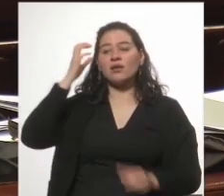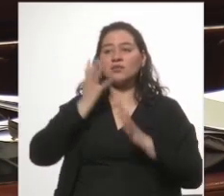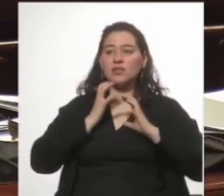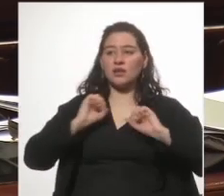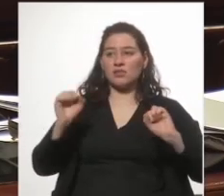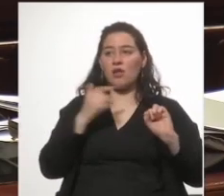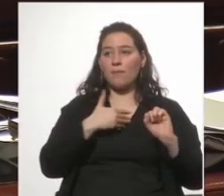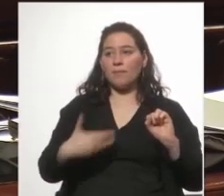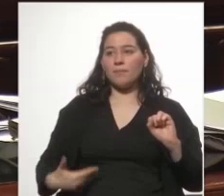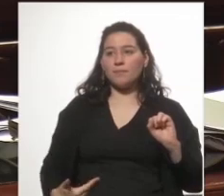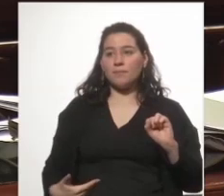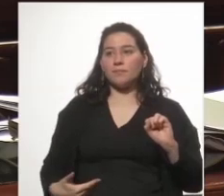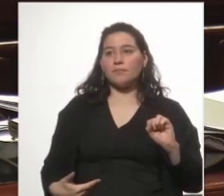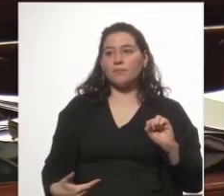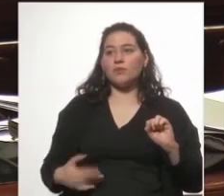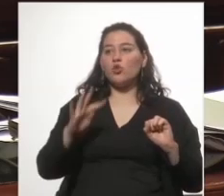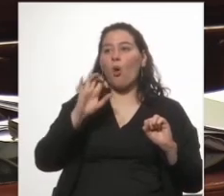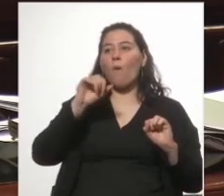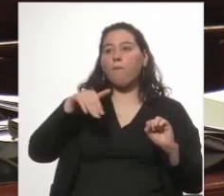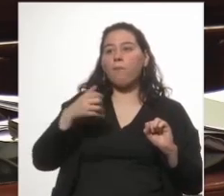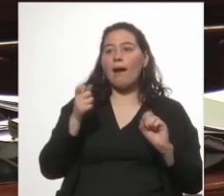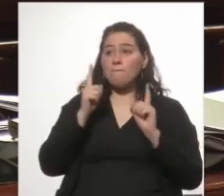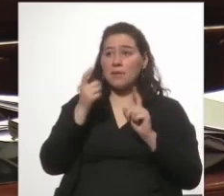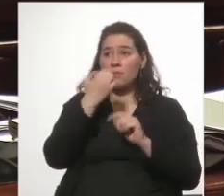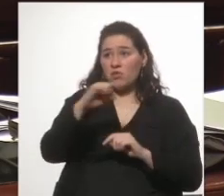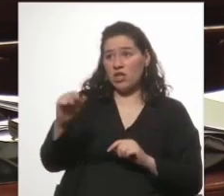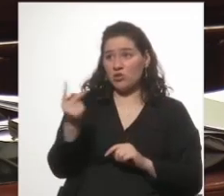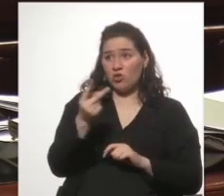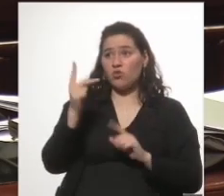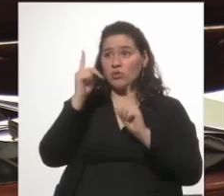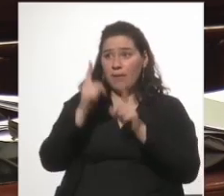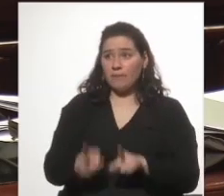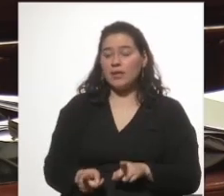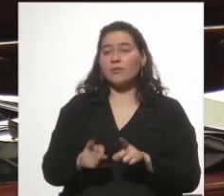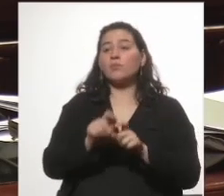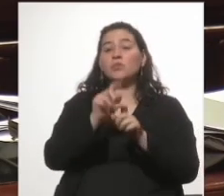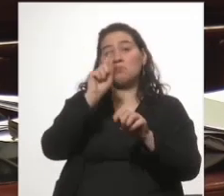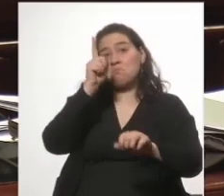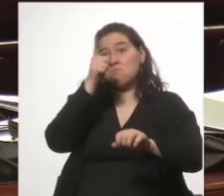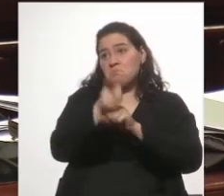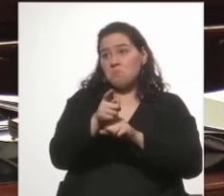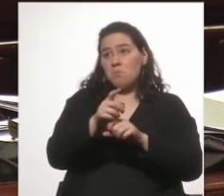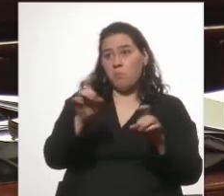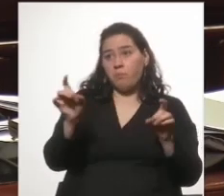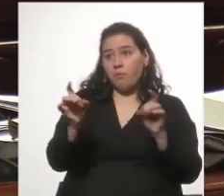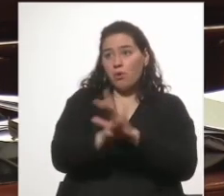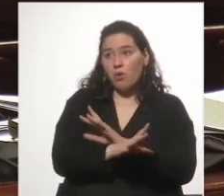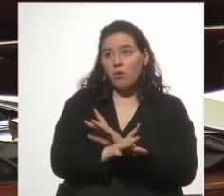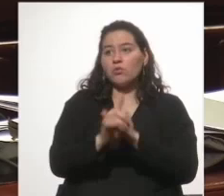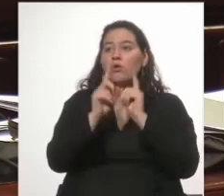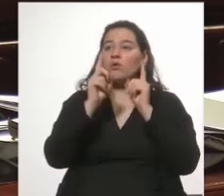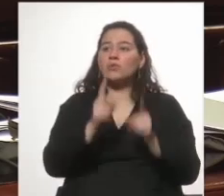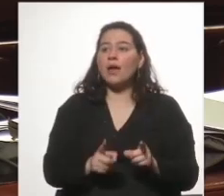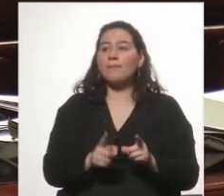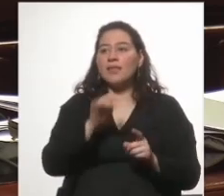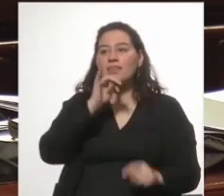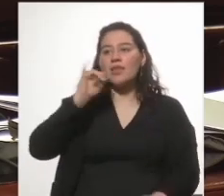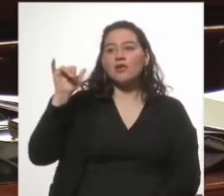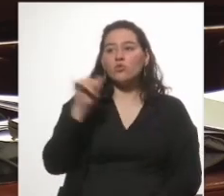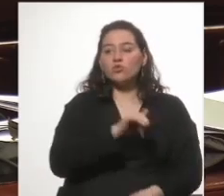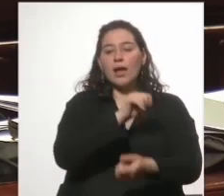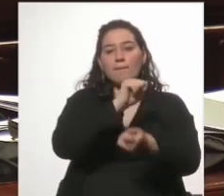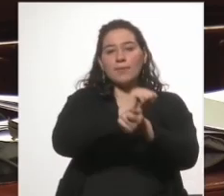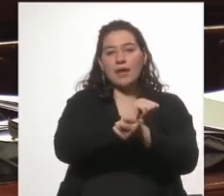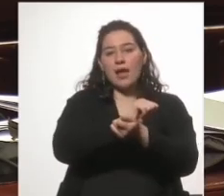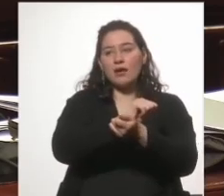de la Presidencia Miguel Toma por el mismo delito, cuando se homologa el fallo y simultáneamente se omite la denuncia penal